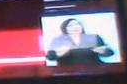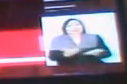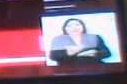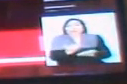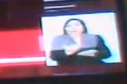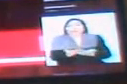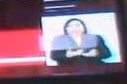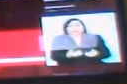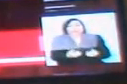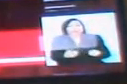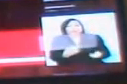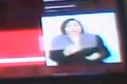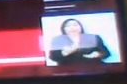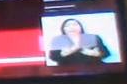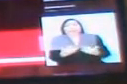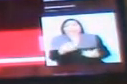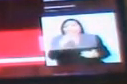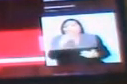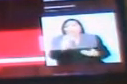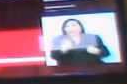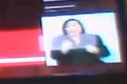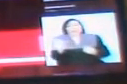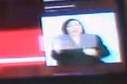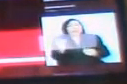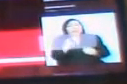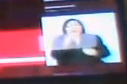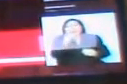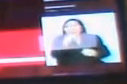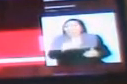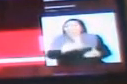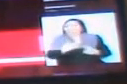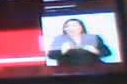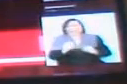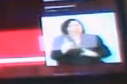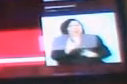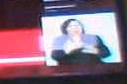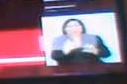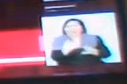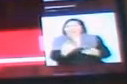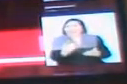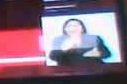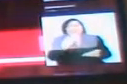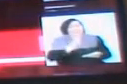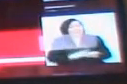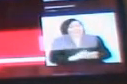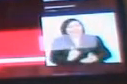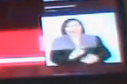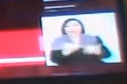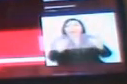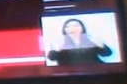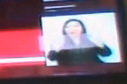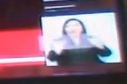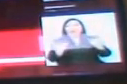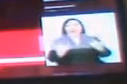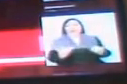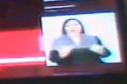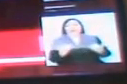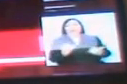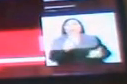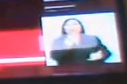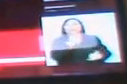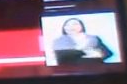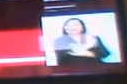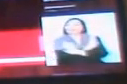y zozobra institucional que ningún peruano podría desear. Llegó el momento de